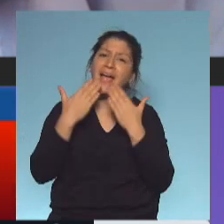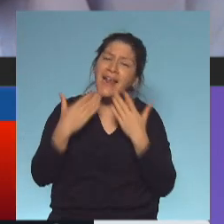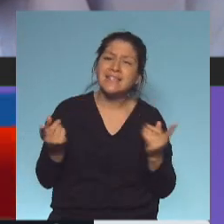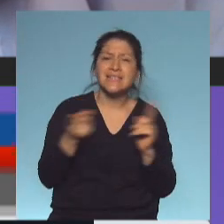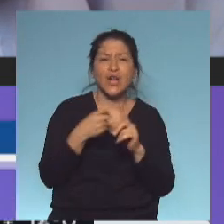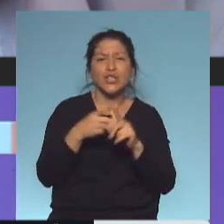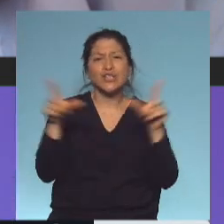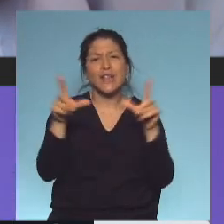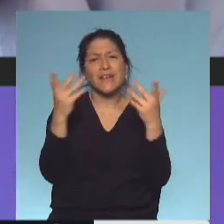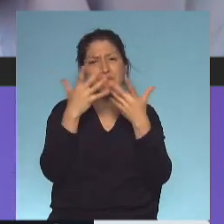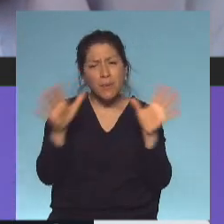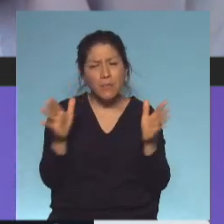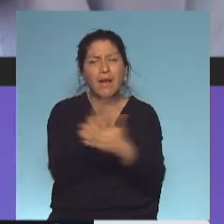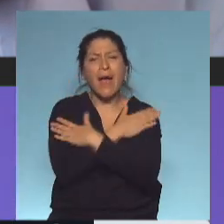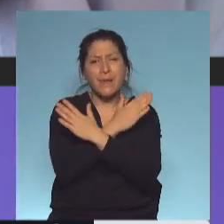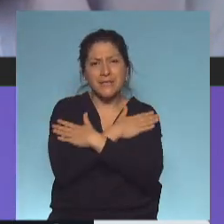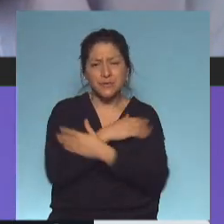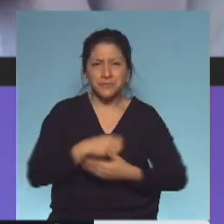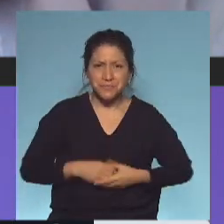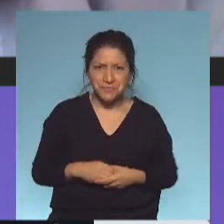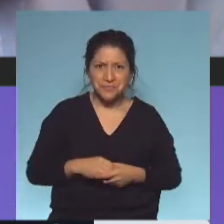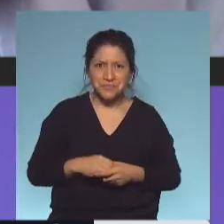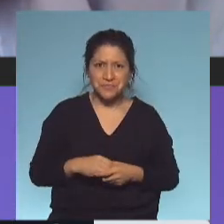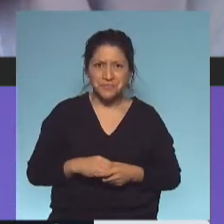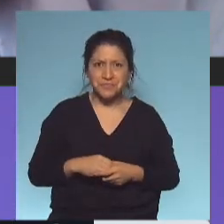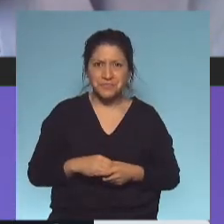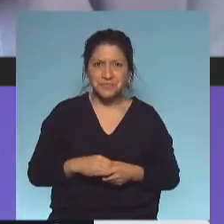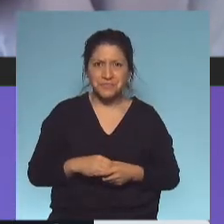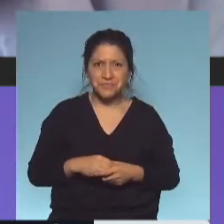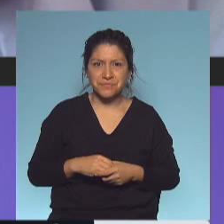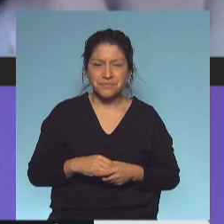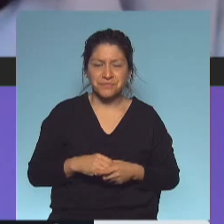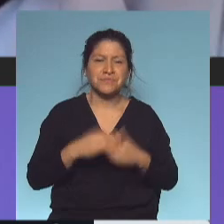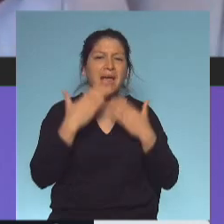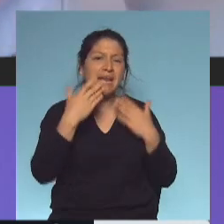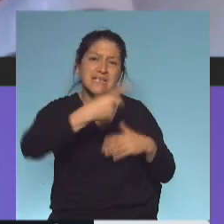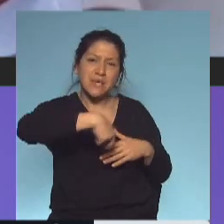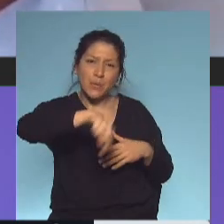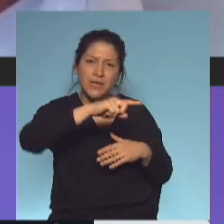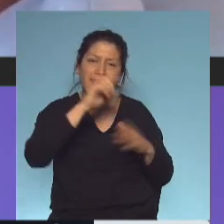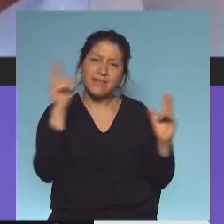con la televisión pública, te mandamos un abrazo. Por favor, muchas gracias a ustedes. Hasta luego.